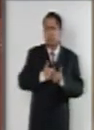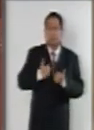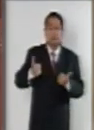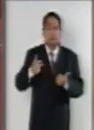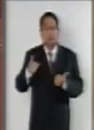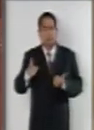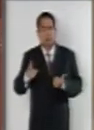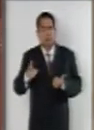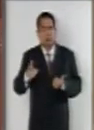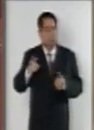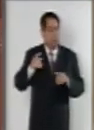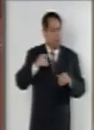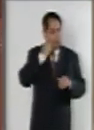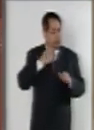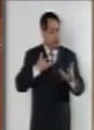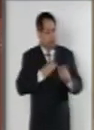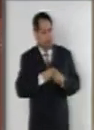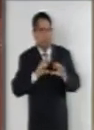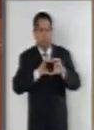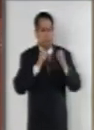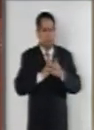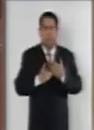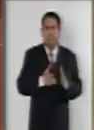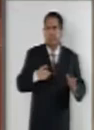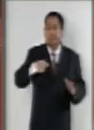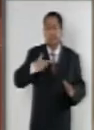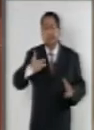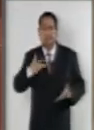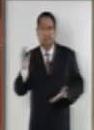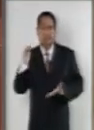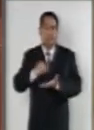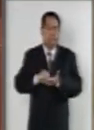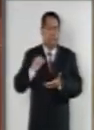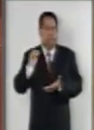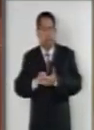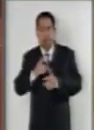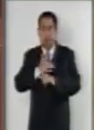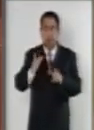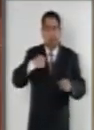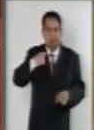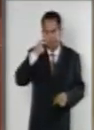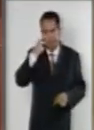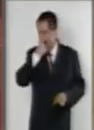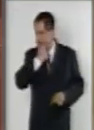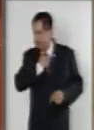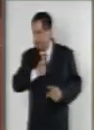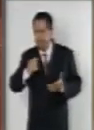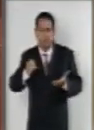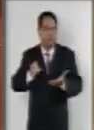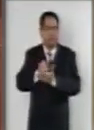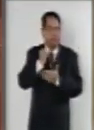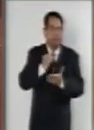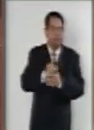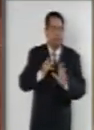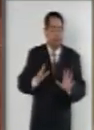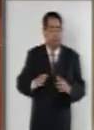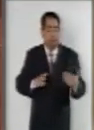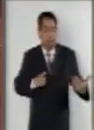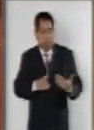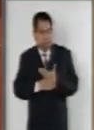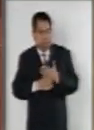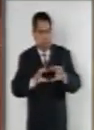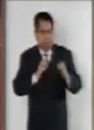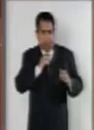unilateralmente, sin el Congreso, los incentivos y facilidades a su libre criterio y decisión, sin que